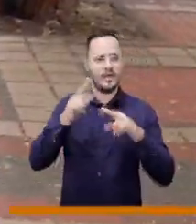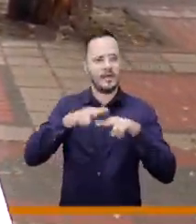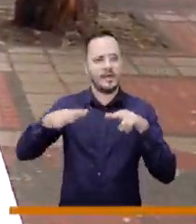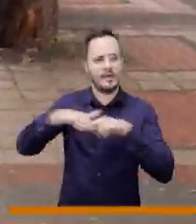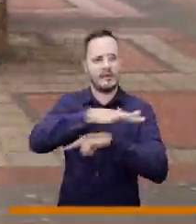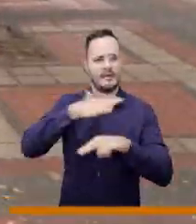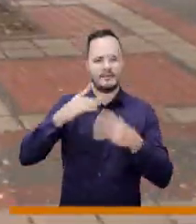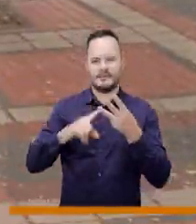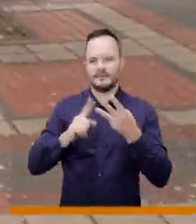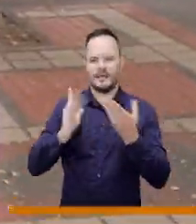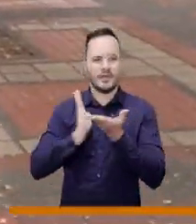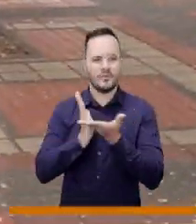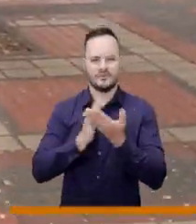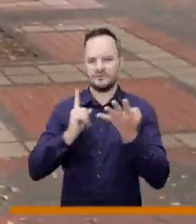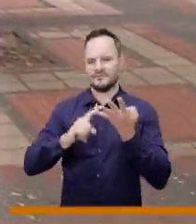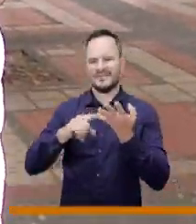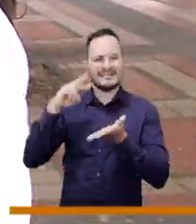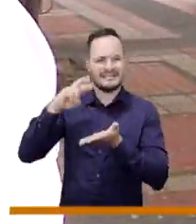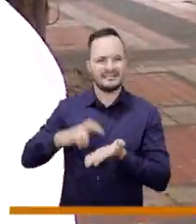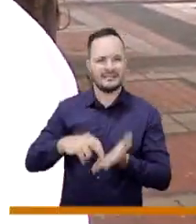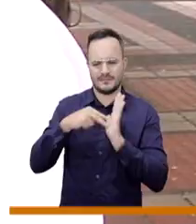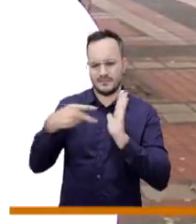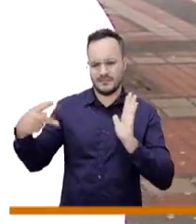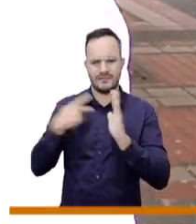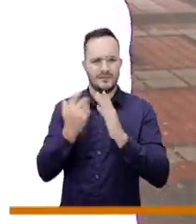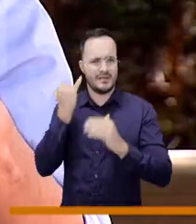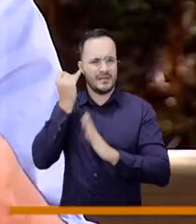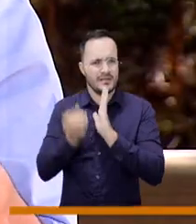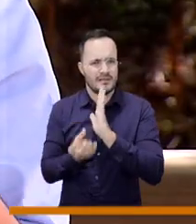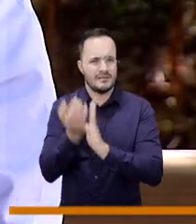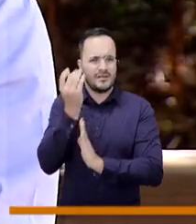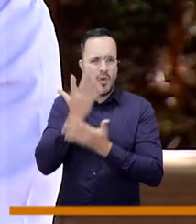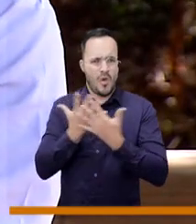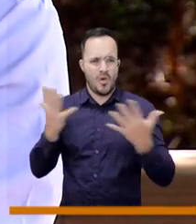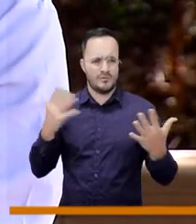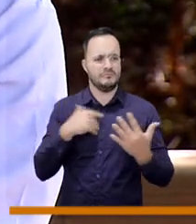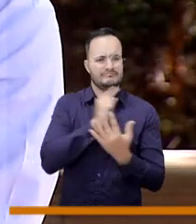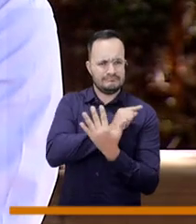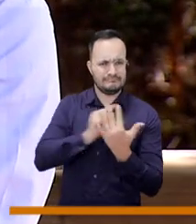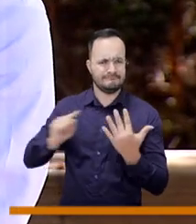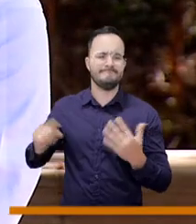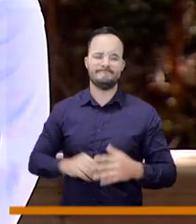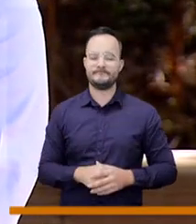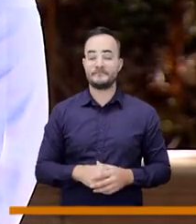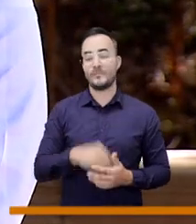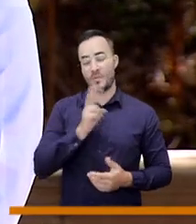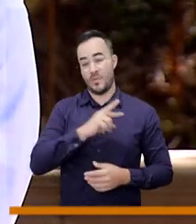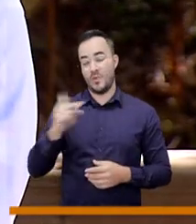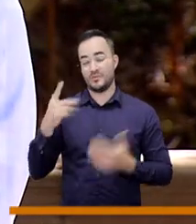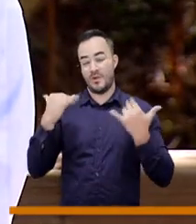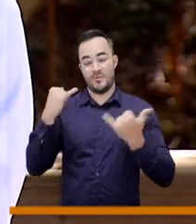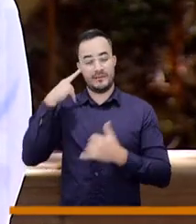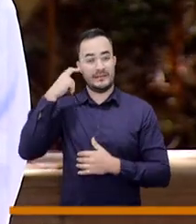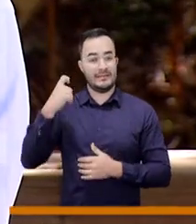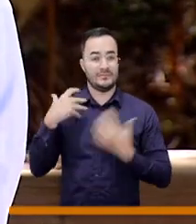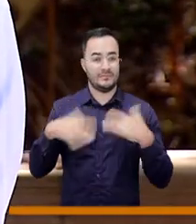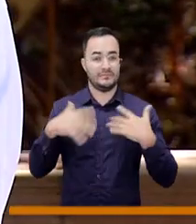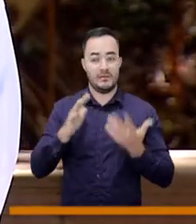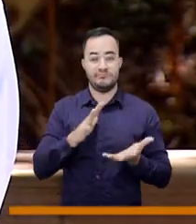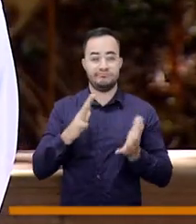la educación, a la ciencia, a la tecnología y la innovación, que hoy precisamente estamos en un reto importante, y es la transición de